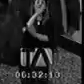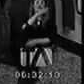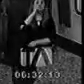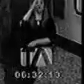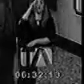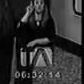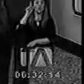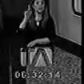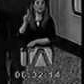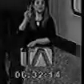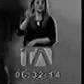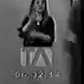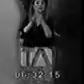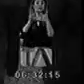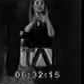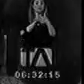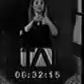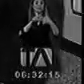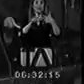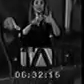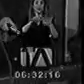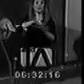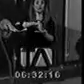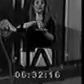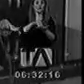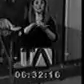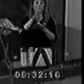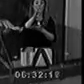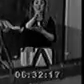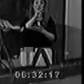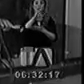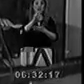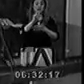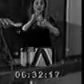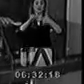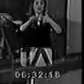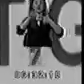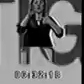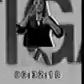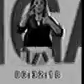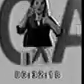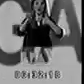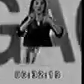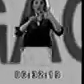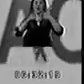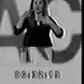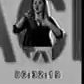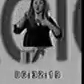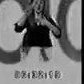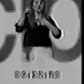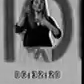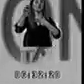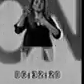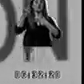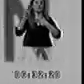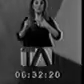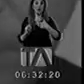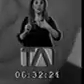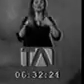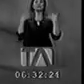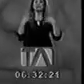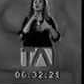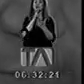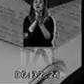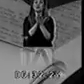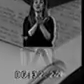3 incondicionales como miembros, Óscar Bonilla, Carlos Baca y Diego Guzmán, tomó papel protagónico para construir la